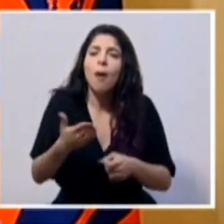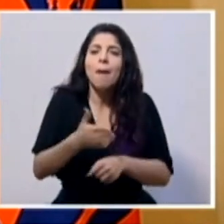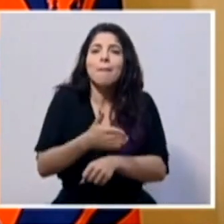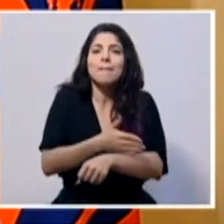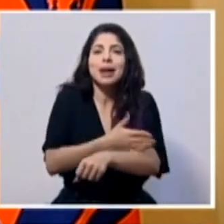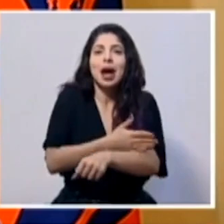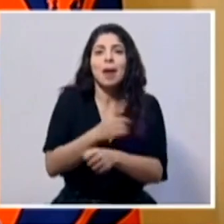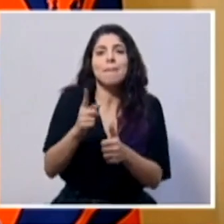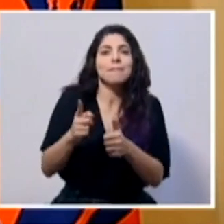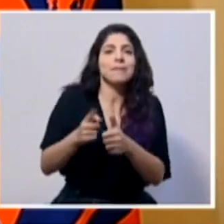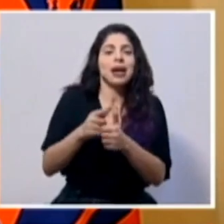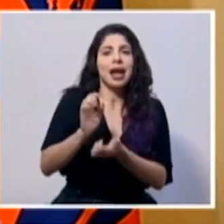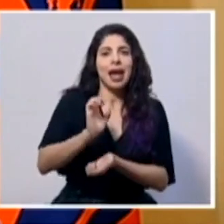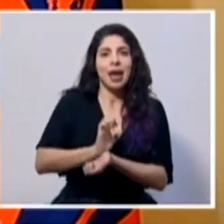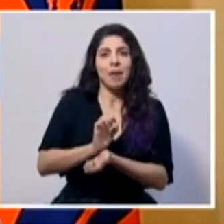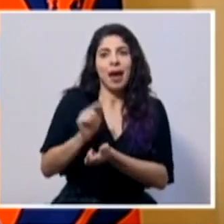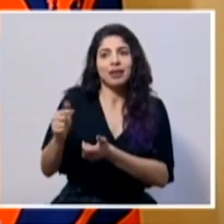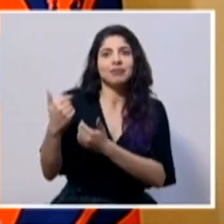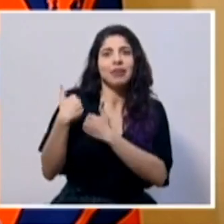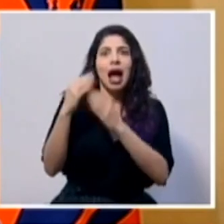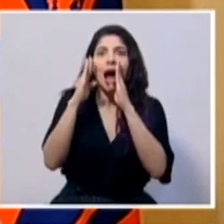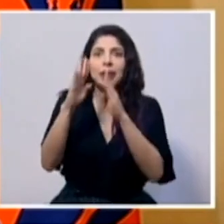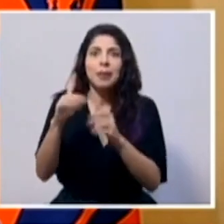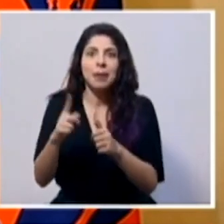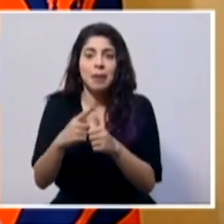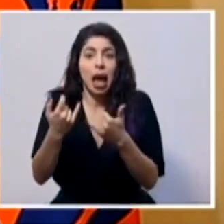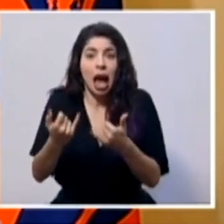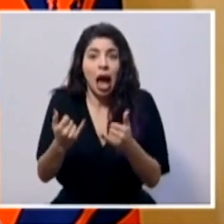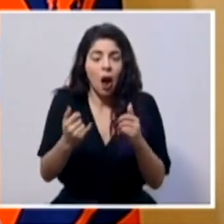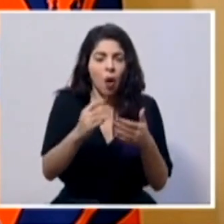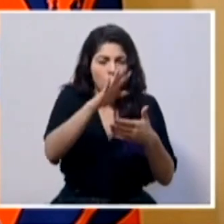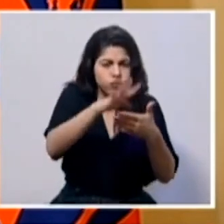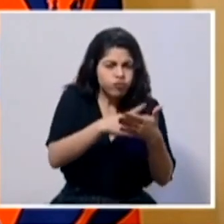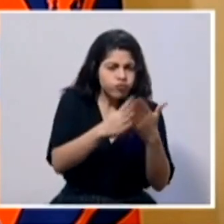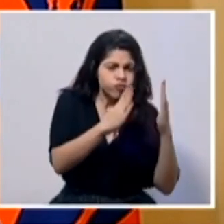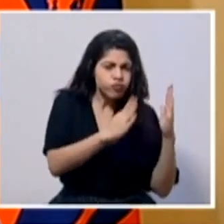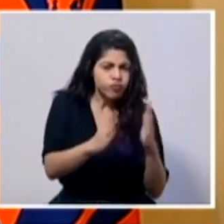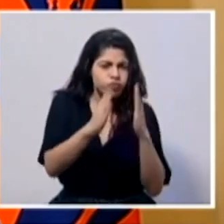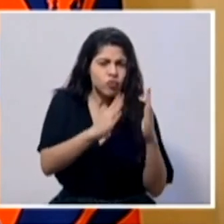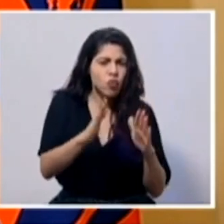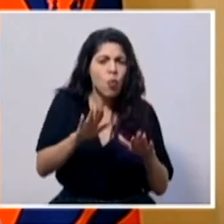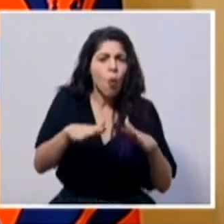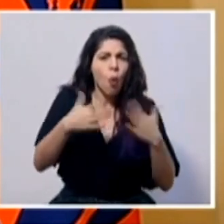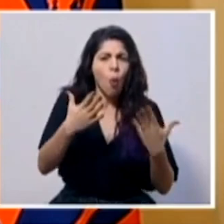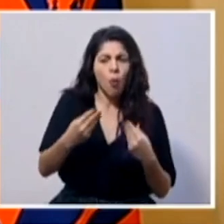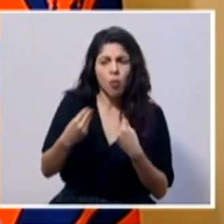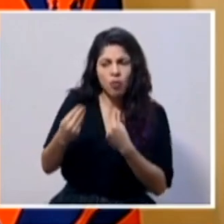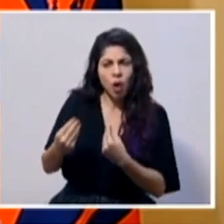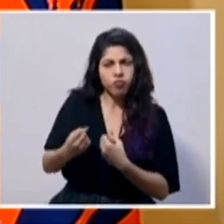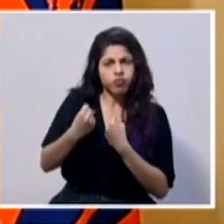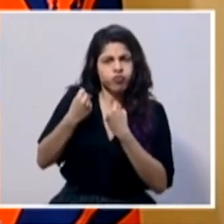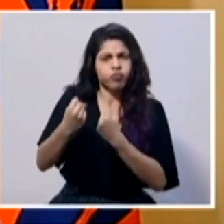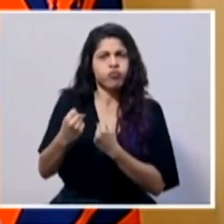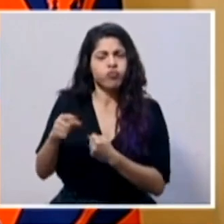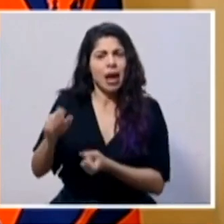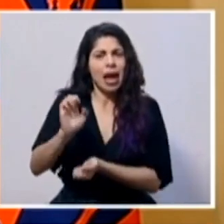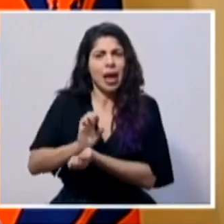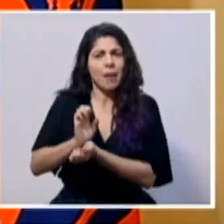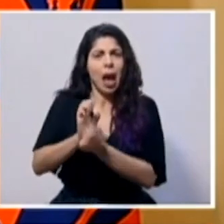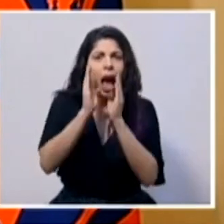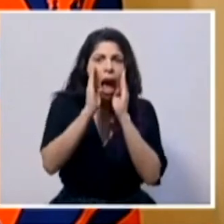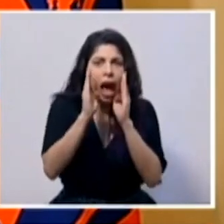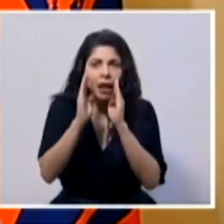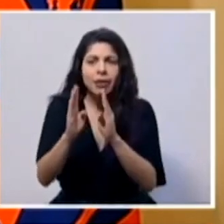de atención, que son los EVAIS. Estamos inclusive elaborando un programa de fortalecimiento de todo lo que tiene que ver con la atención primaria,